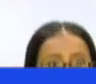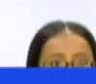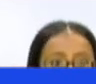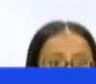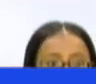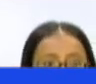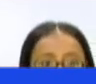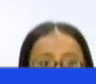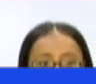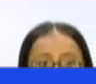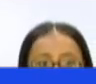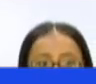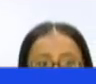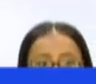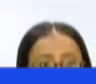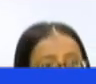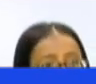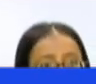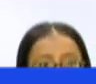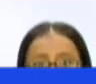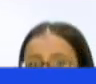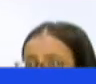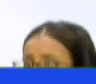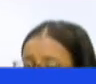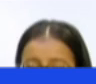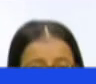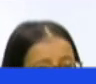Se inhabilitaron los radares.